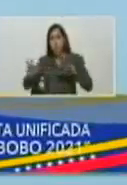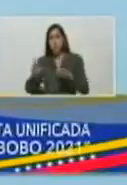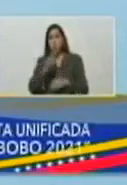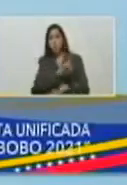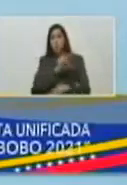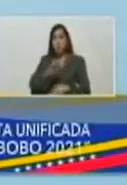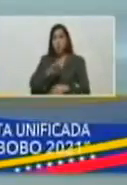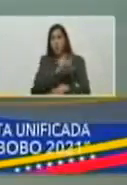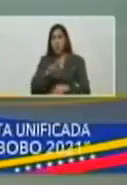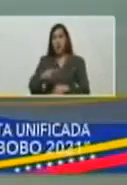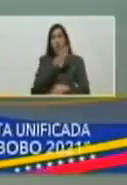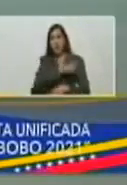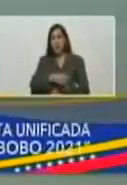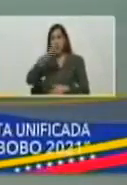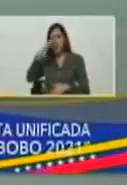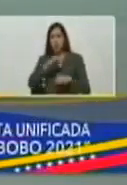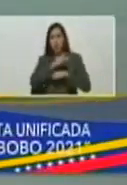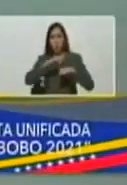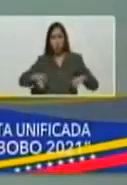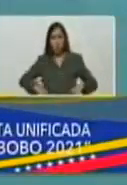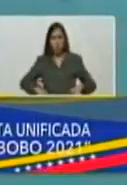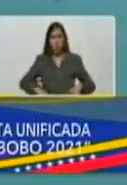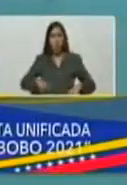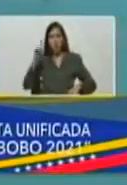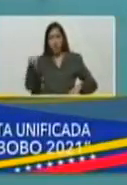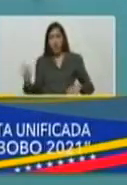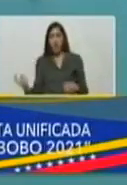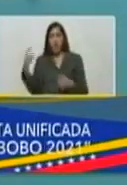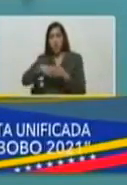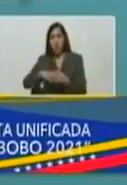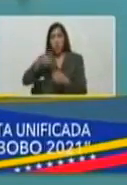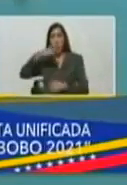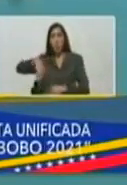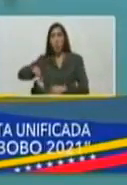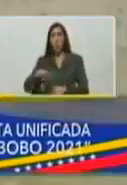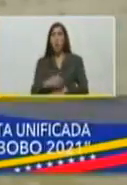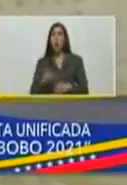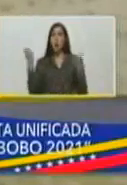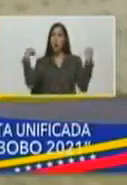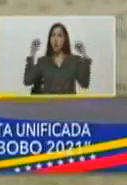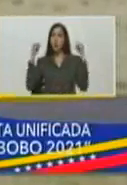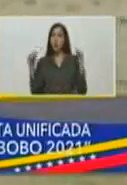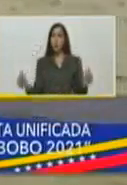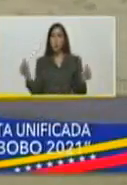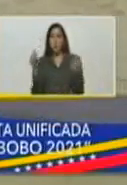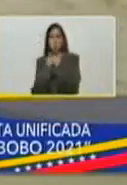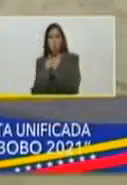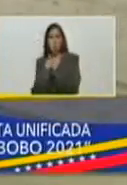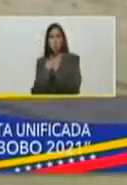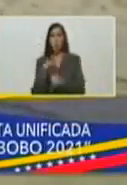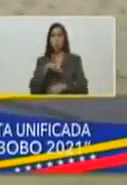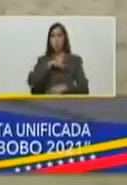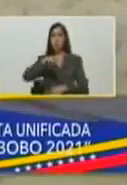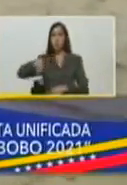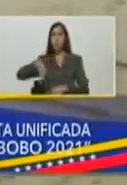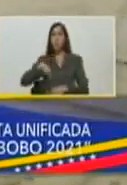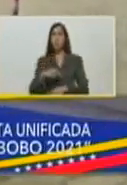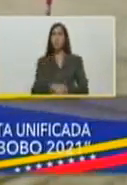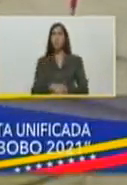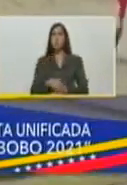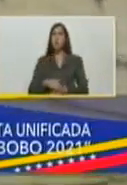128.213 combatientes, incluyendo la población que nos ayudó en el ejercicio, que se plegaron a nosotros. No fueron solamente los cuerpos de